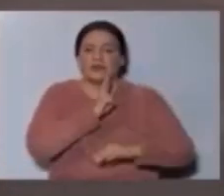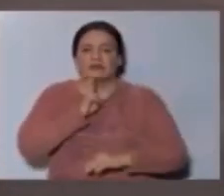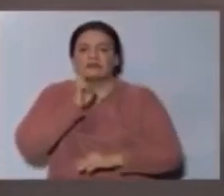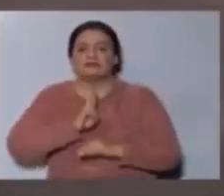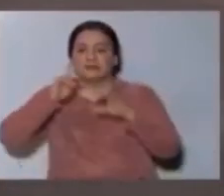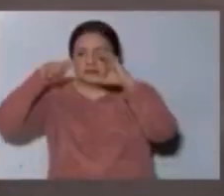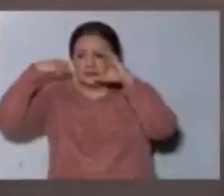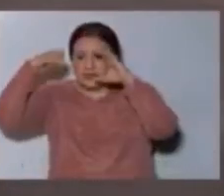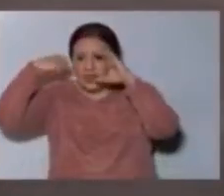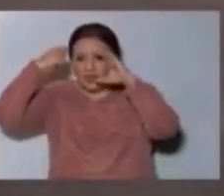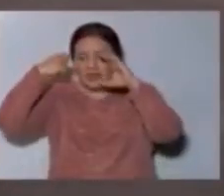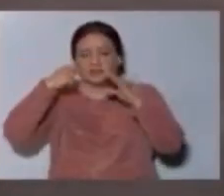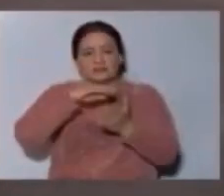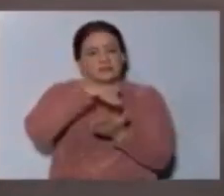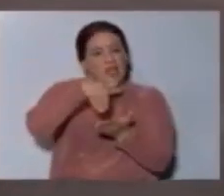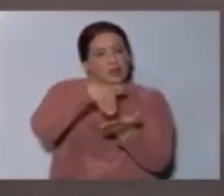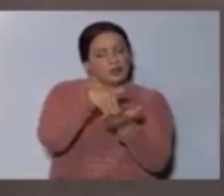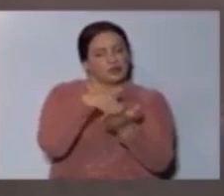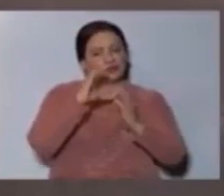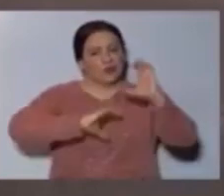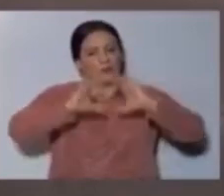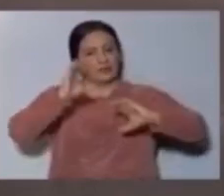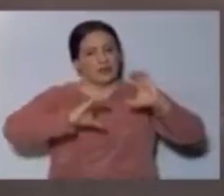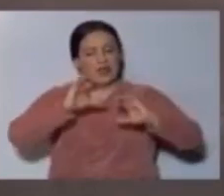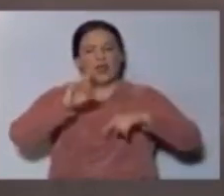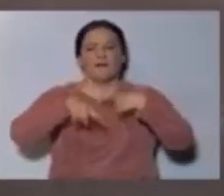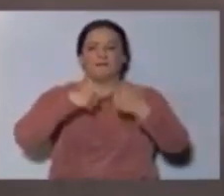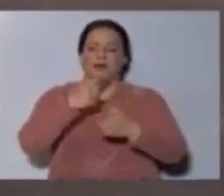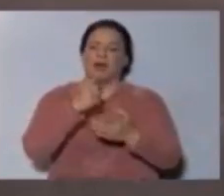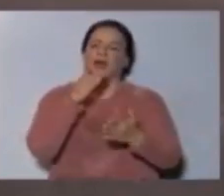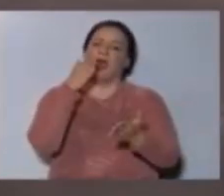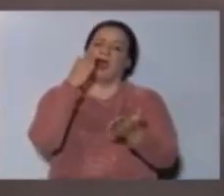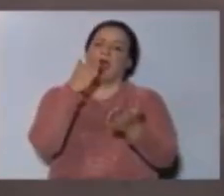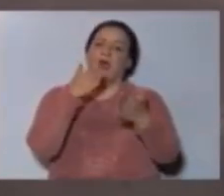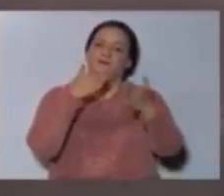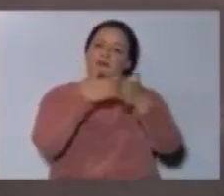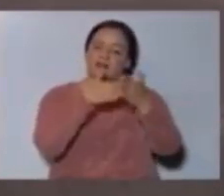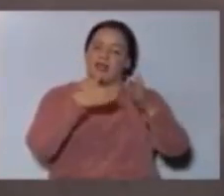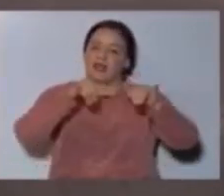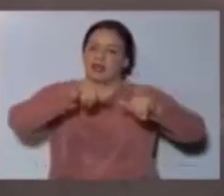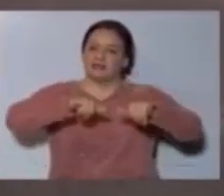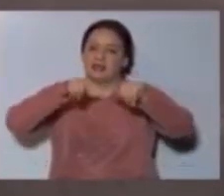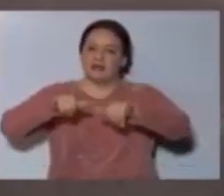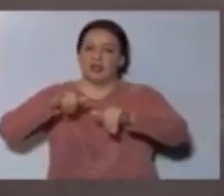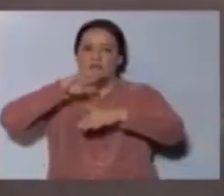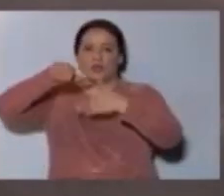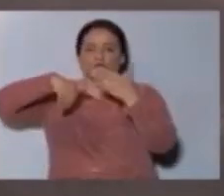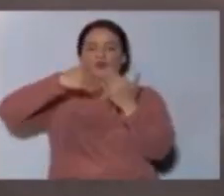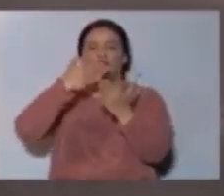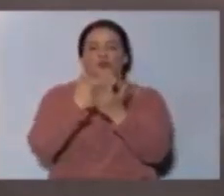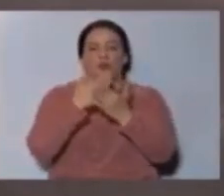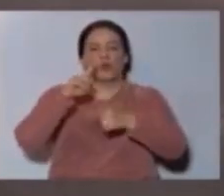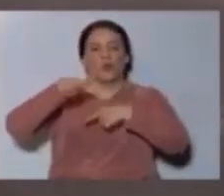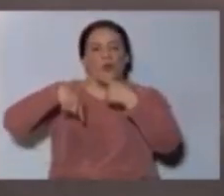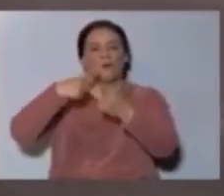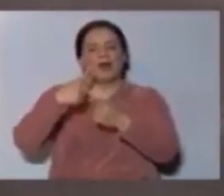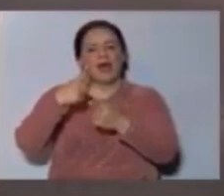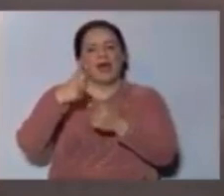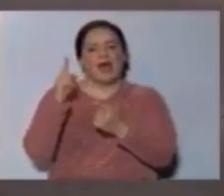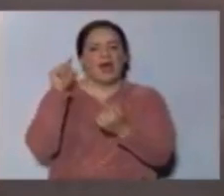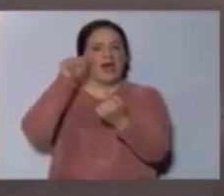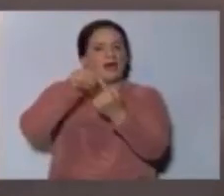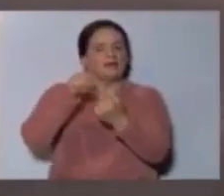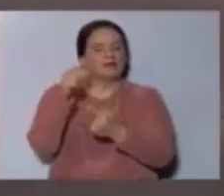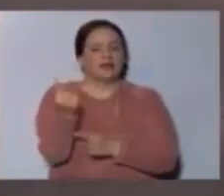centros comerciales van a afectar la estabilidad y todo va a ir hacia las